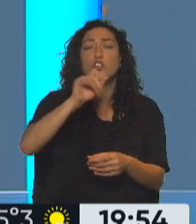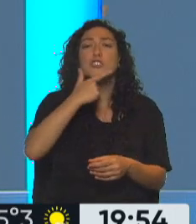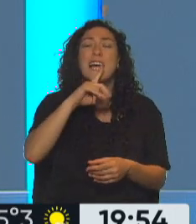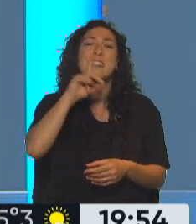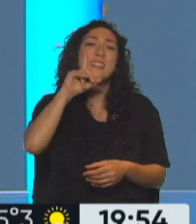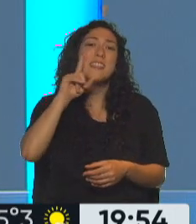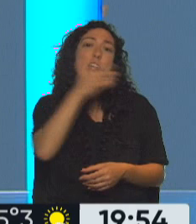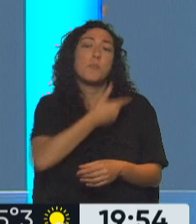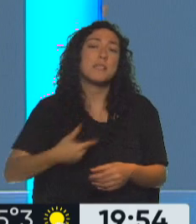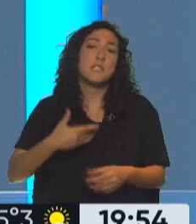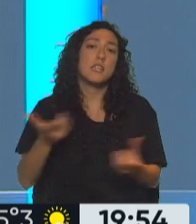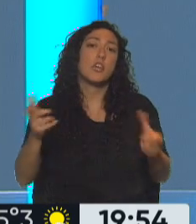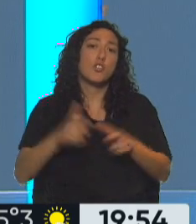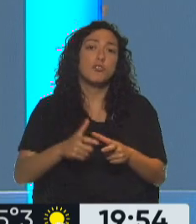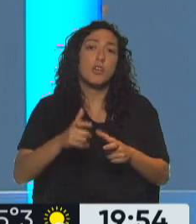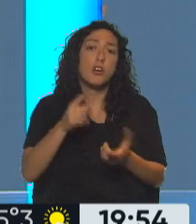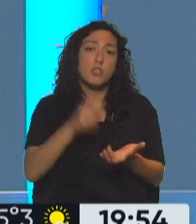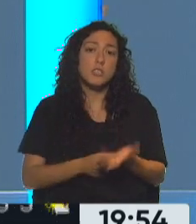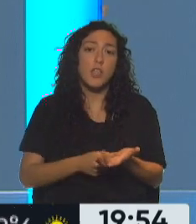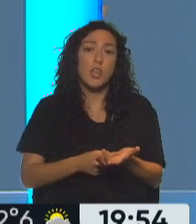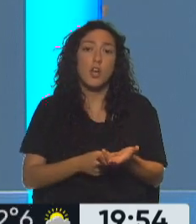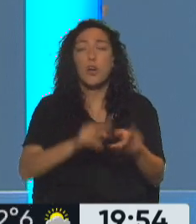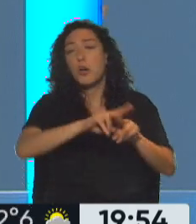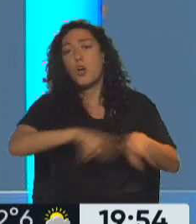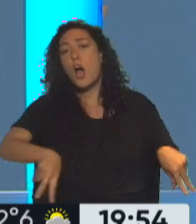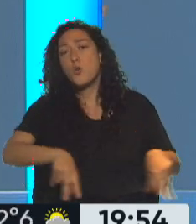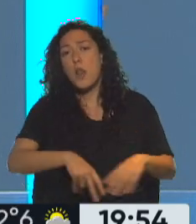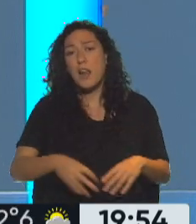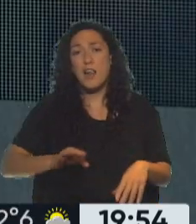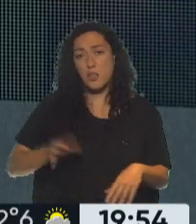presidente del Consejo, decidió declararla nula el año pasado. Gracias, Néstor.